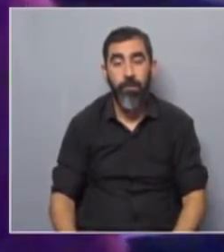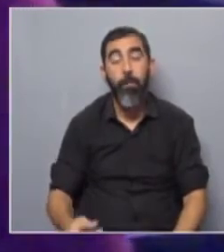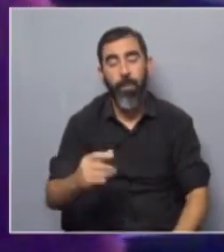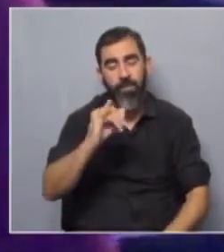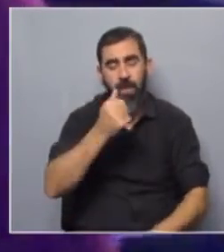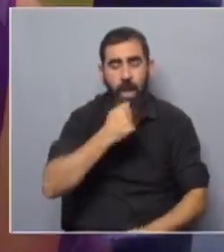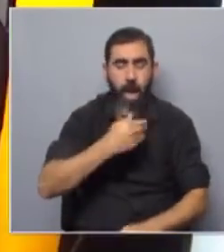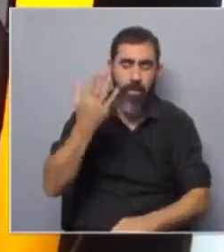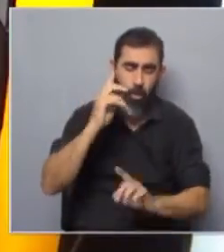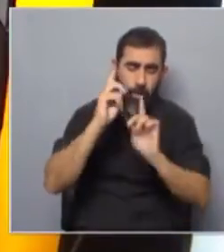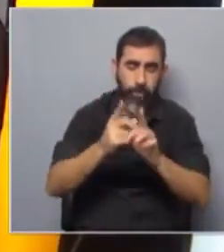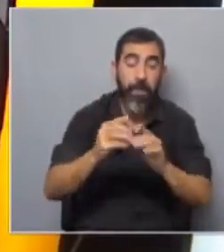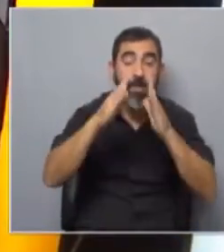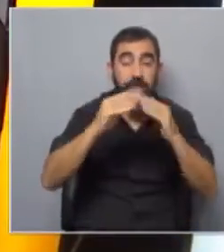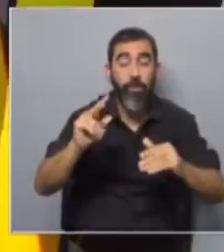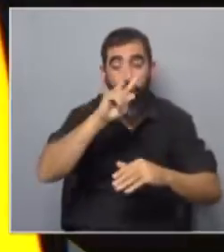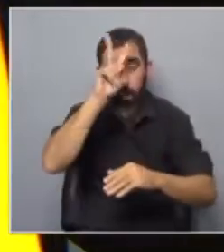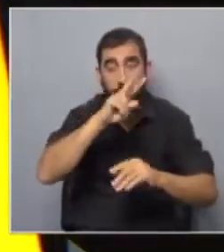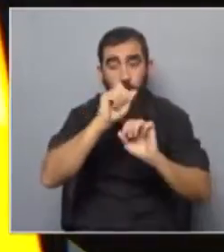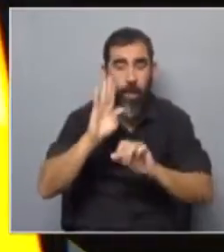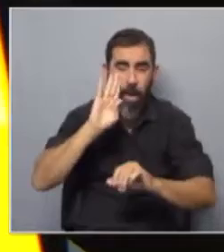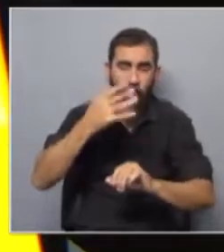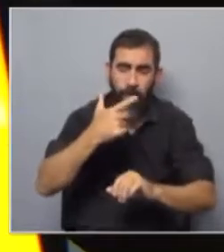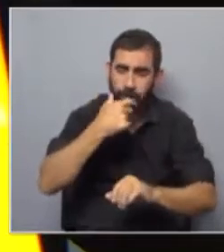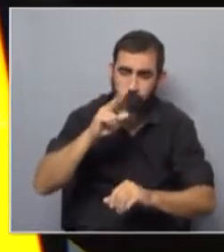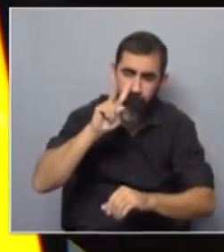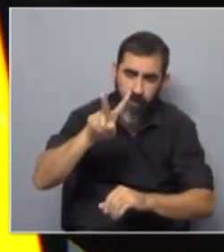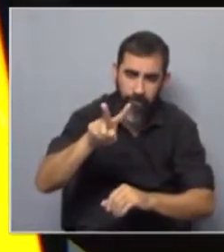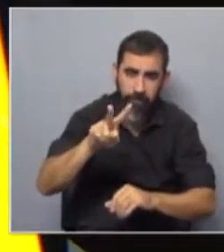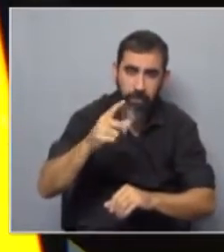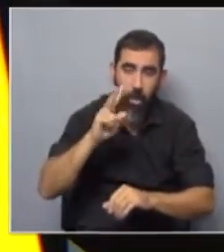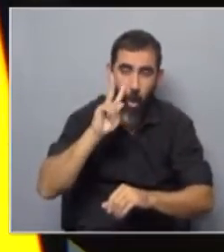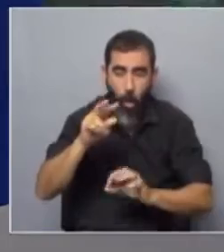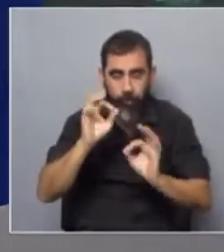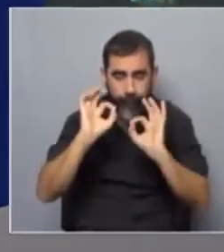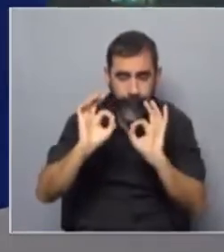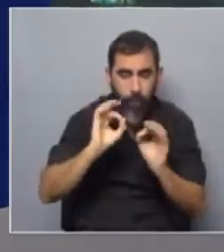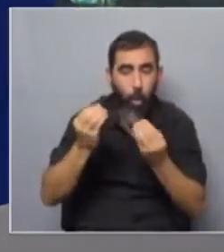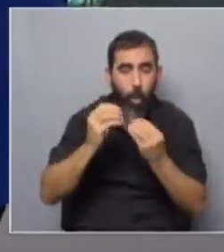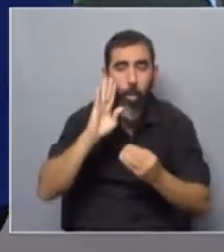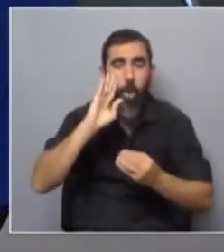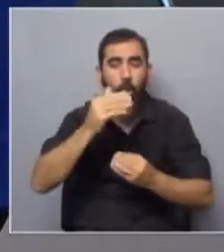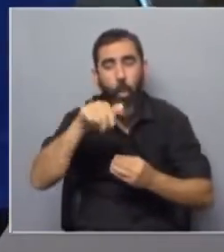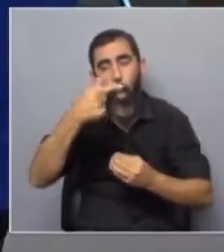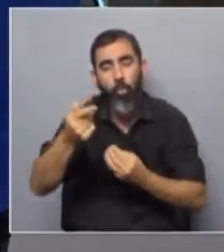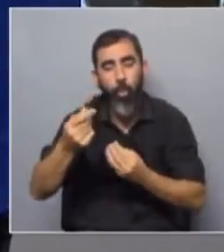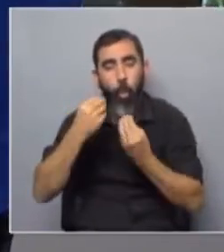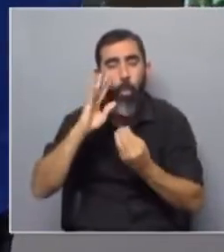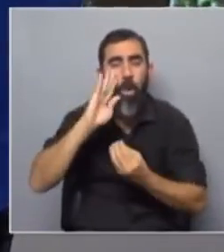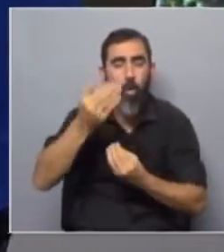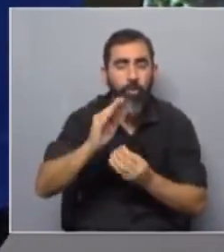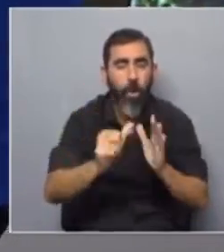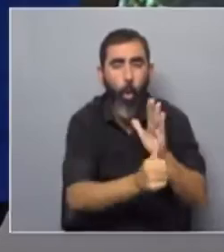son antiguos. Los cerritos de indios se pueden reconocer a simple vista, sobre todo para un ojo más o menos entrenado. ¿Cómo se reconocen estos otros sitios del